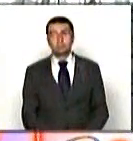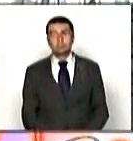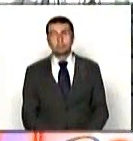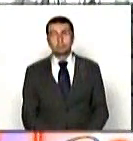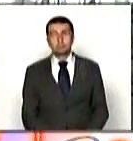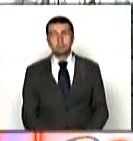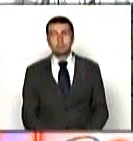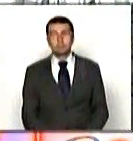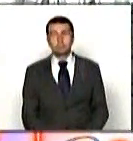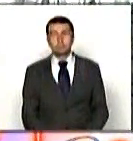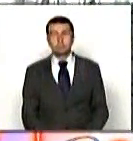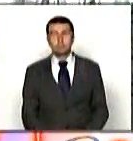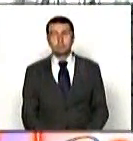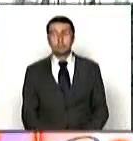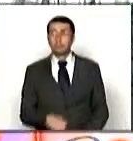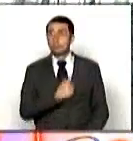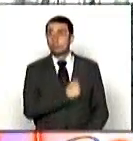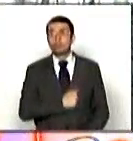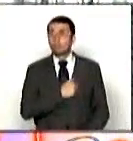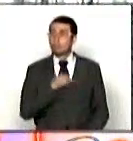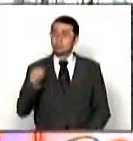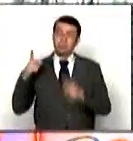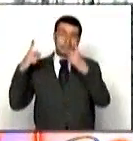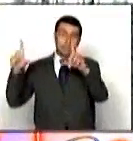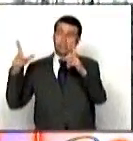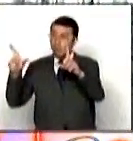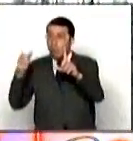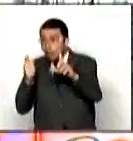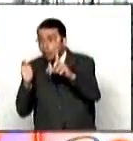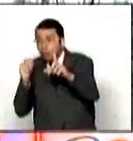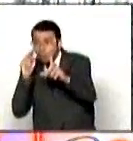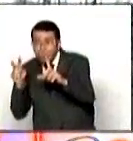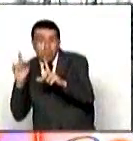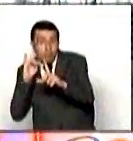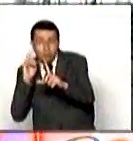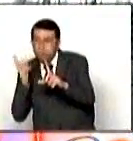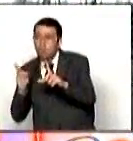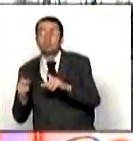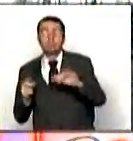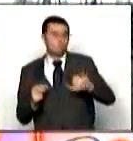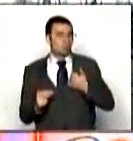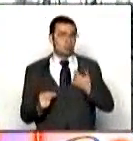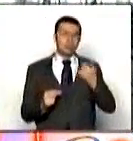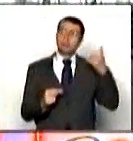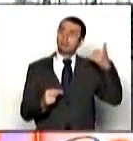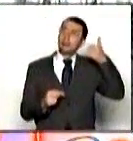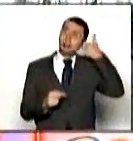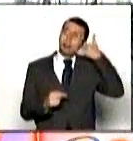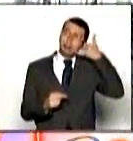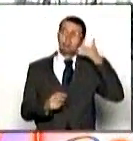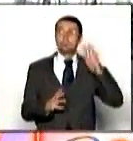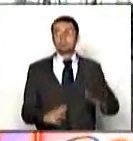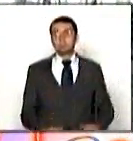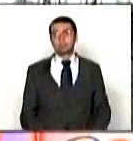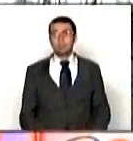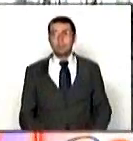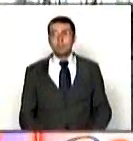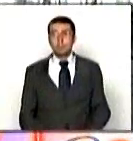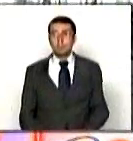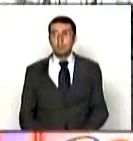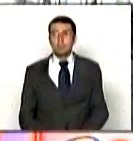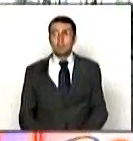Claudia, sepárese de su televisor, por favor, y escúchenos por el teléfono. Y entonces, doctor, yo lo vengo siguiendo